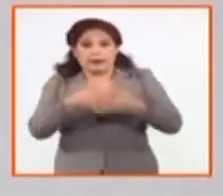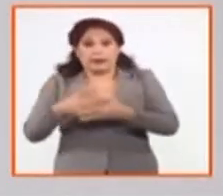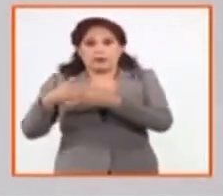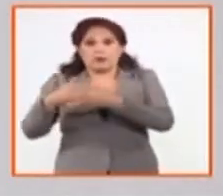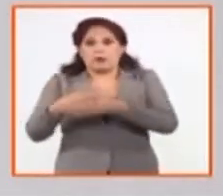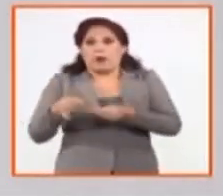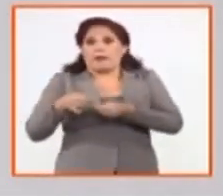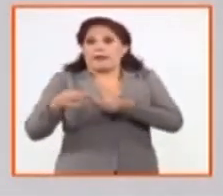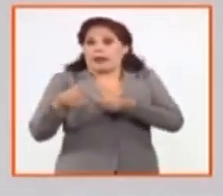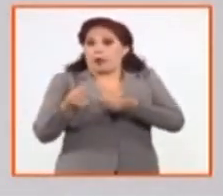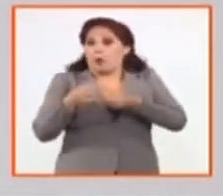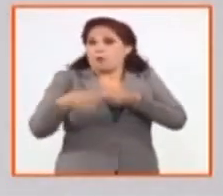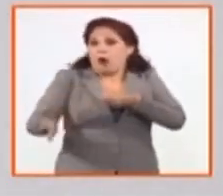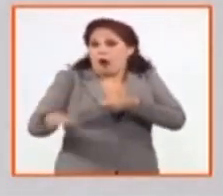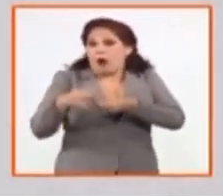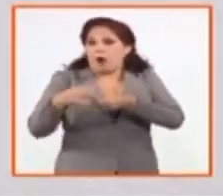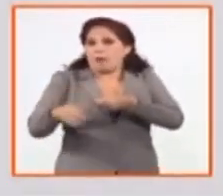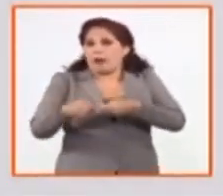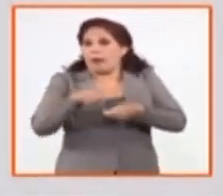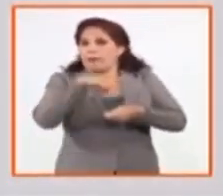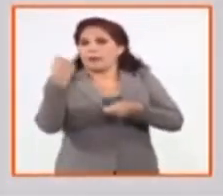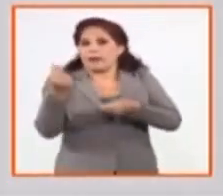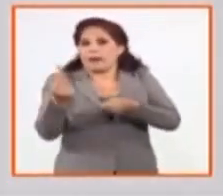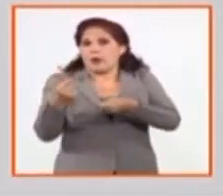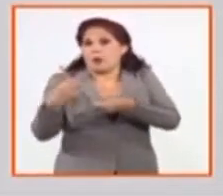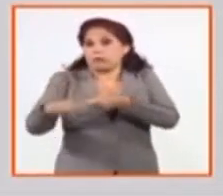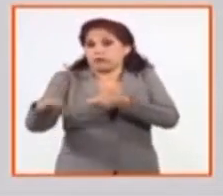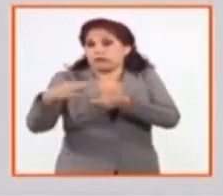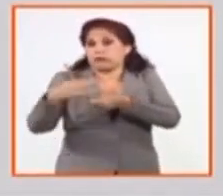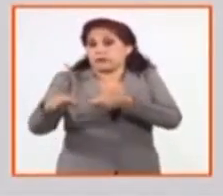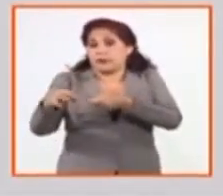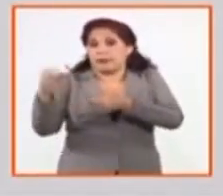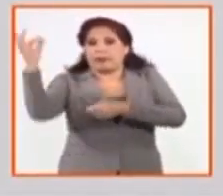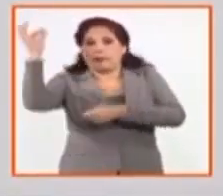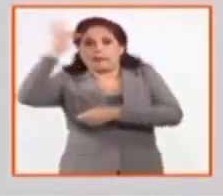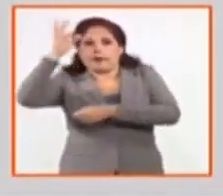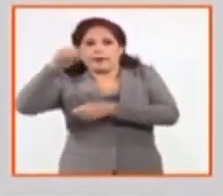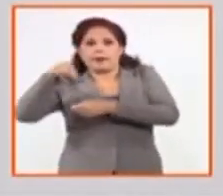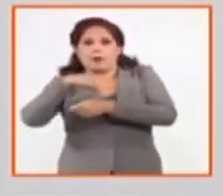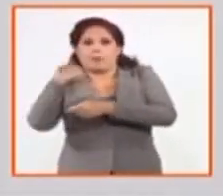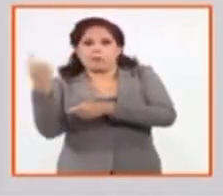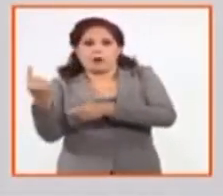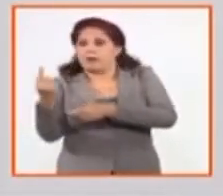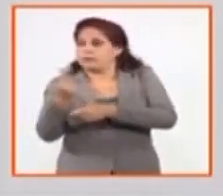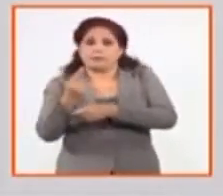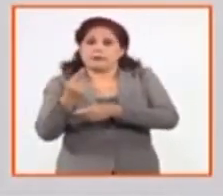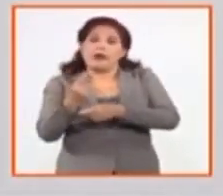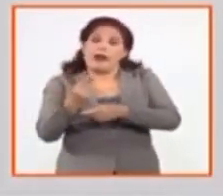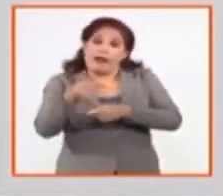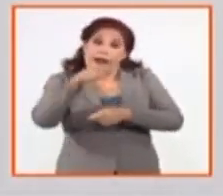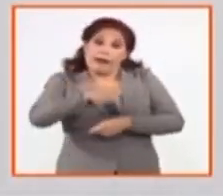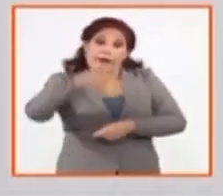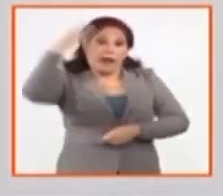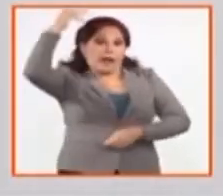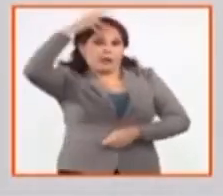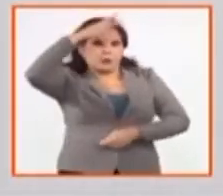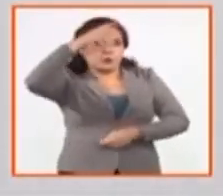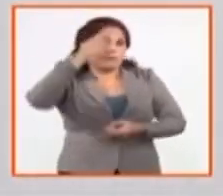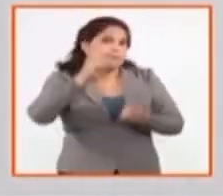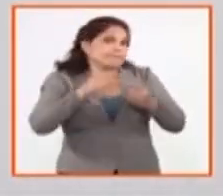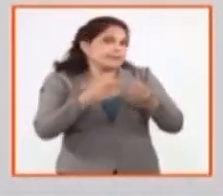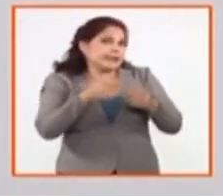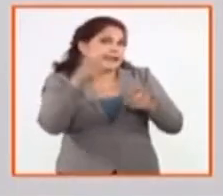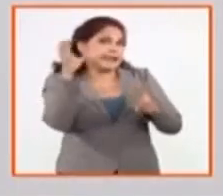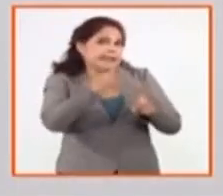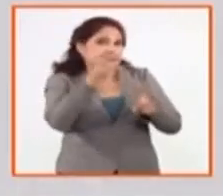todos estaban de acuerdo, pero ahora a lo interno, sobre todo Trump, está criticándolo ampliamente, porque por supuesto esto va a